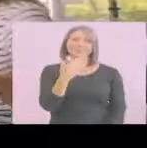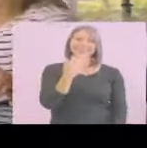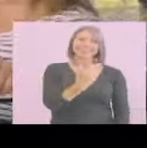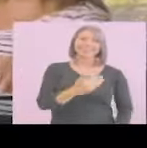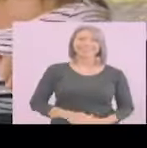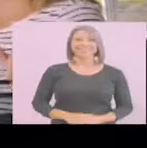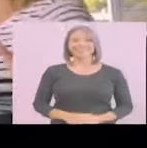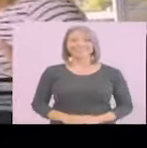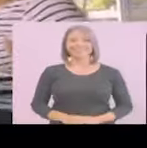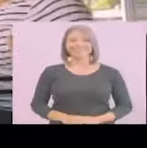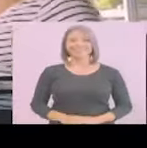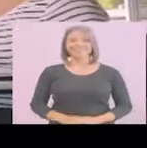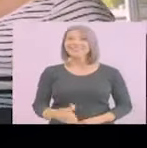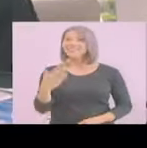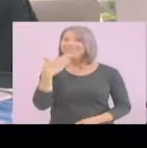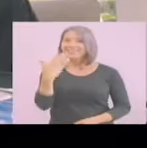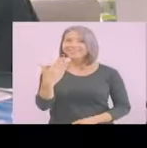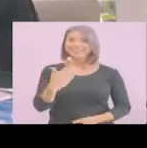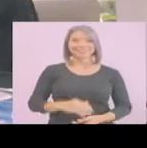¡Buenos días, chicos! ¡Gracias!